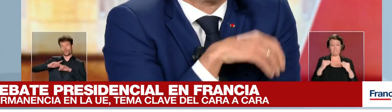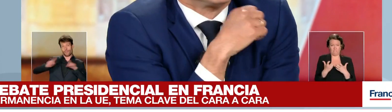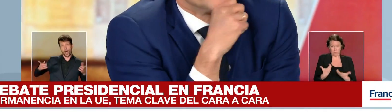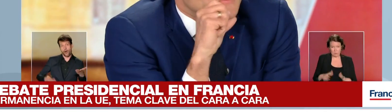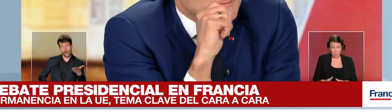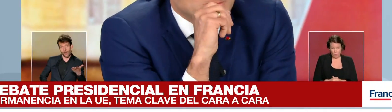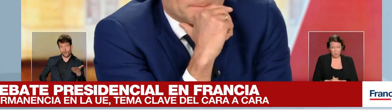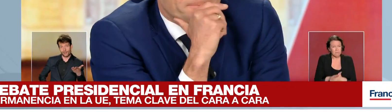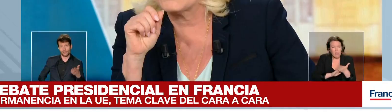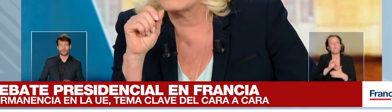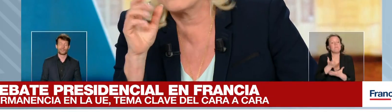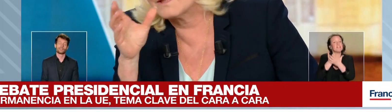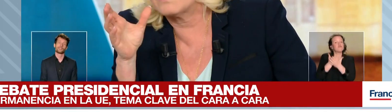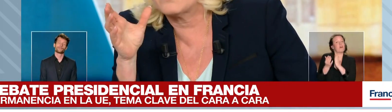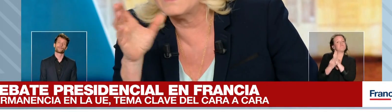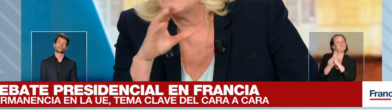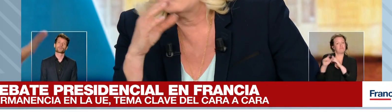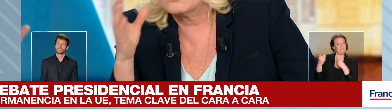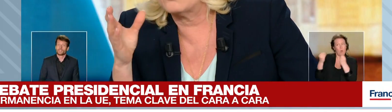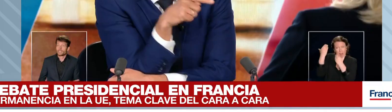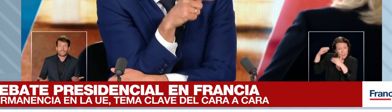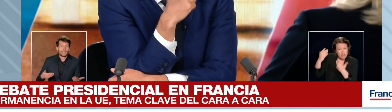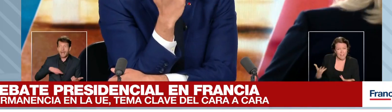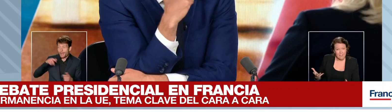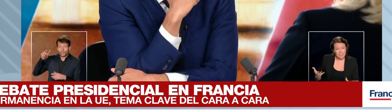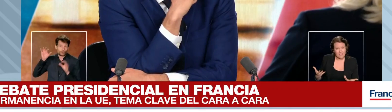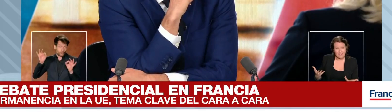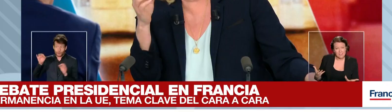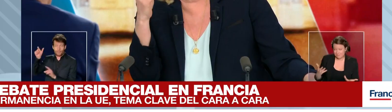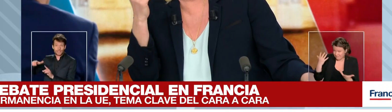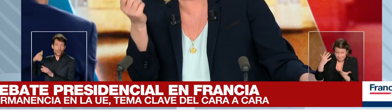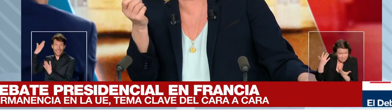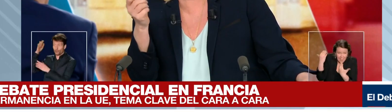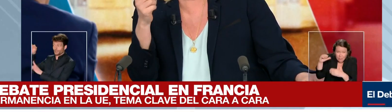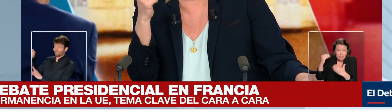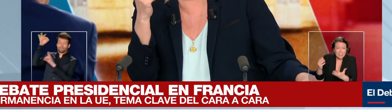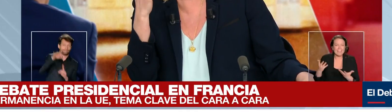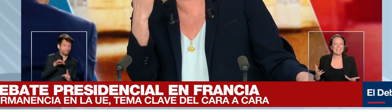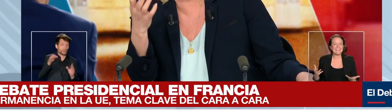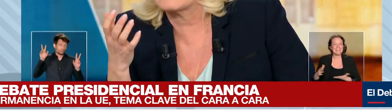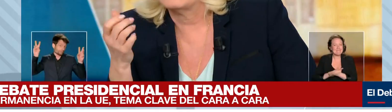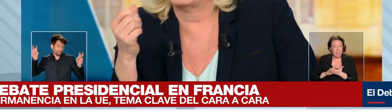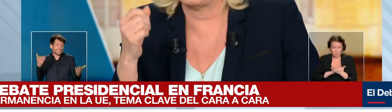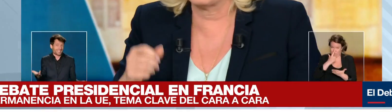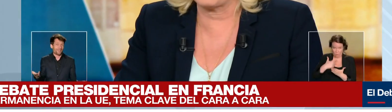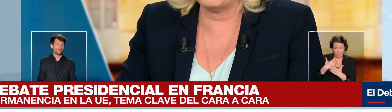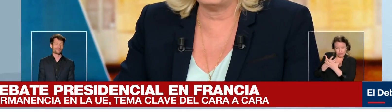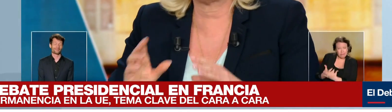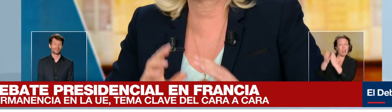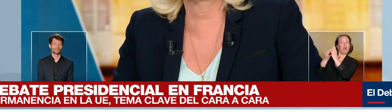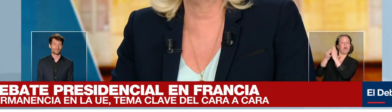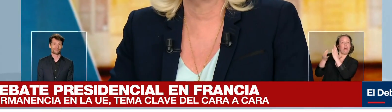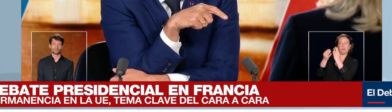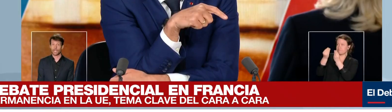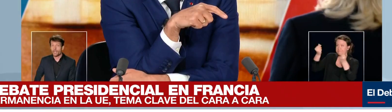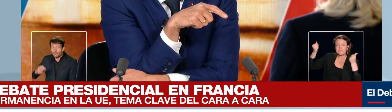mismo salario que un francés. Sí, pero las cargas son trabajadores. Siguen siendo pagadas en el país de origen. Sí, pero yo considero